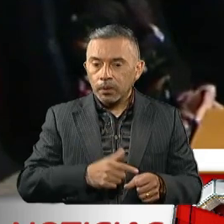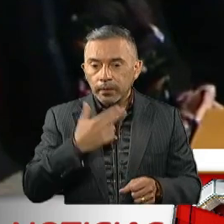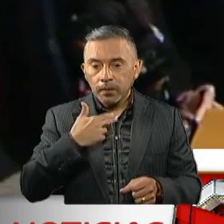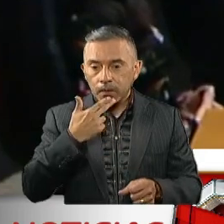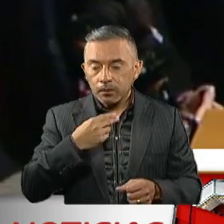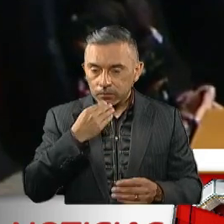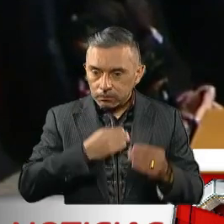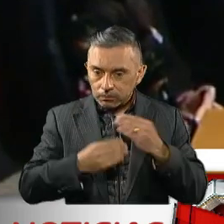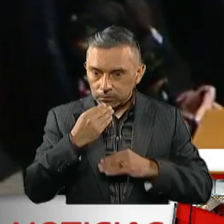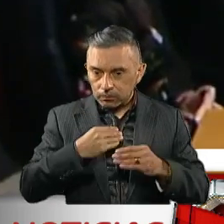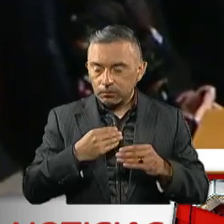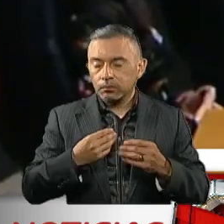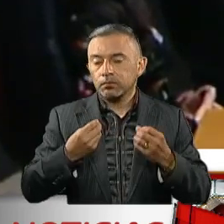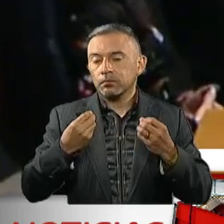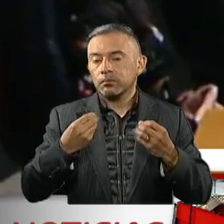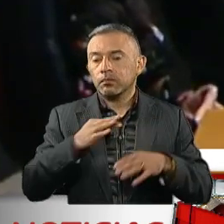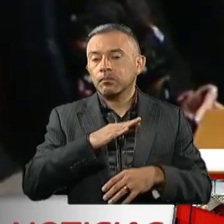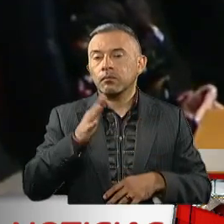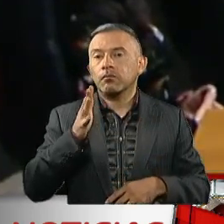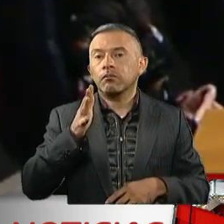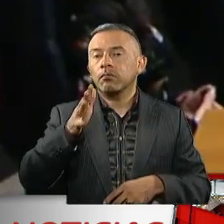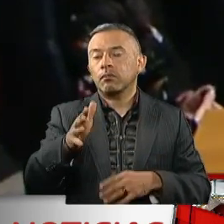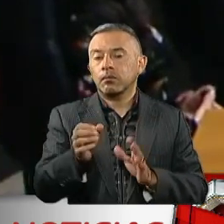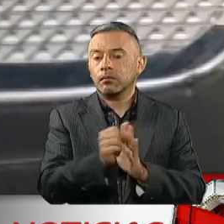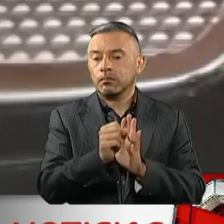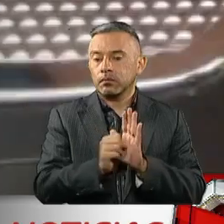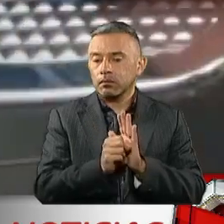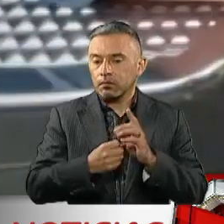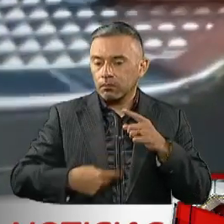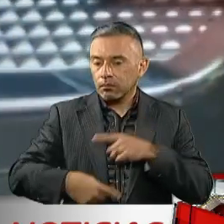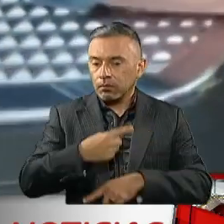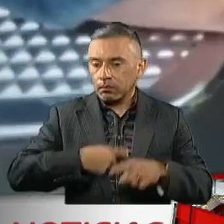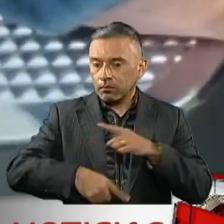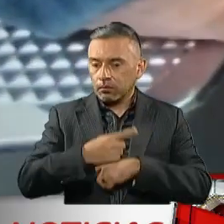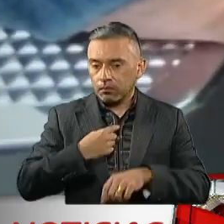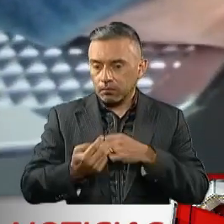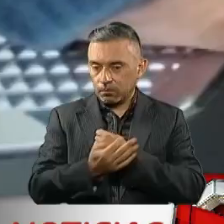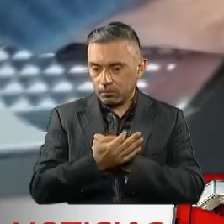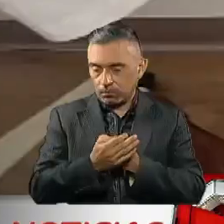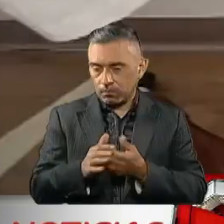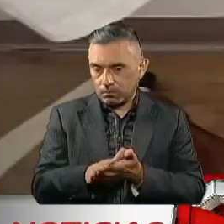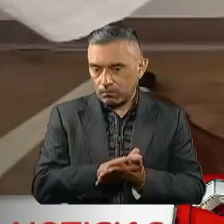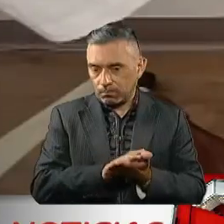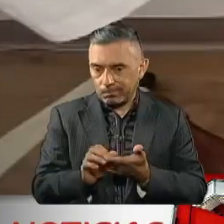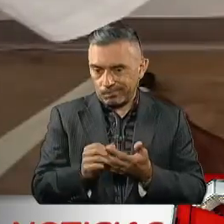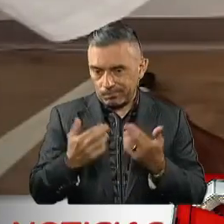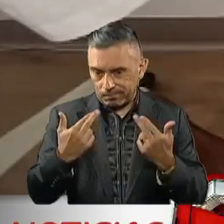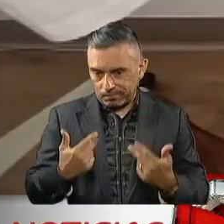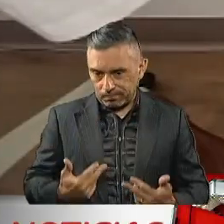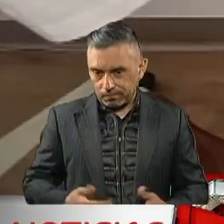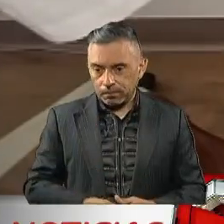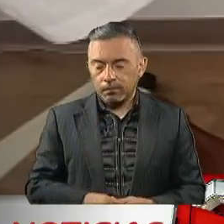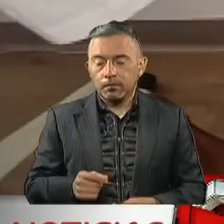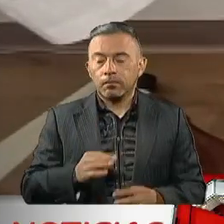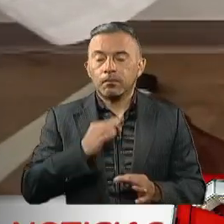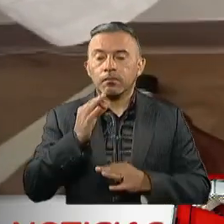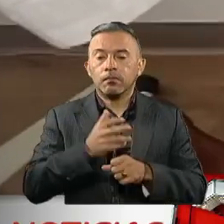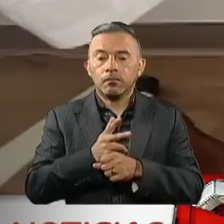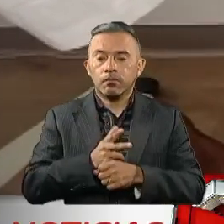va a destruir su sistema inmunológico. Con información de Martín Martínez, Juan Pablo Guerrero.